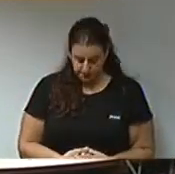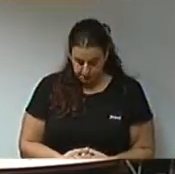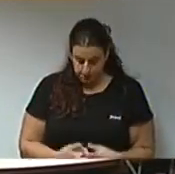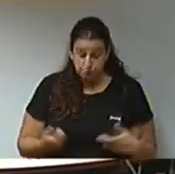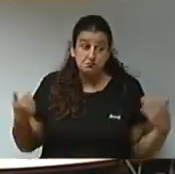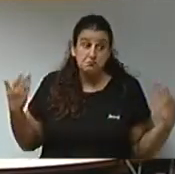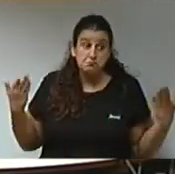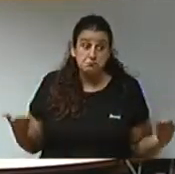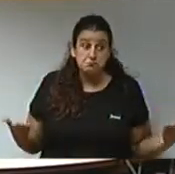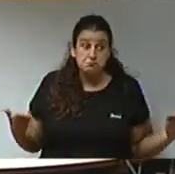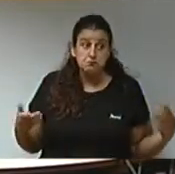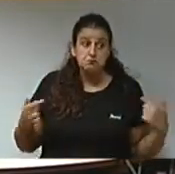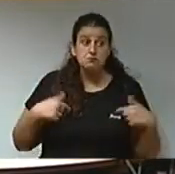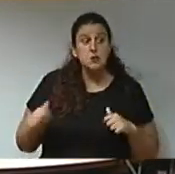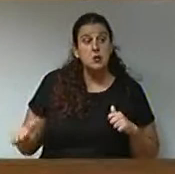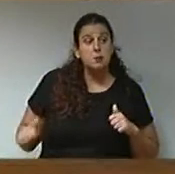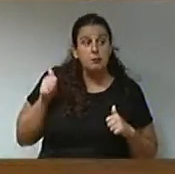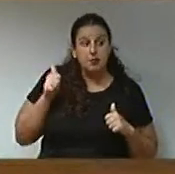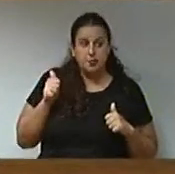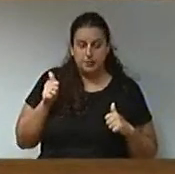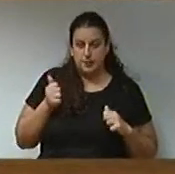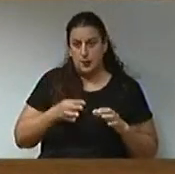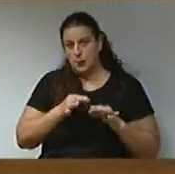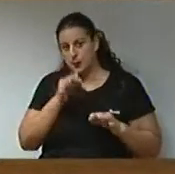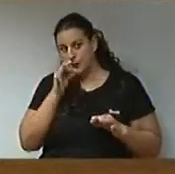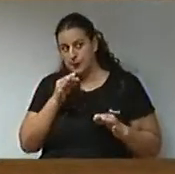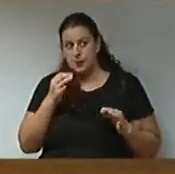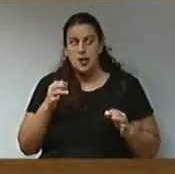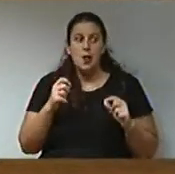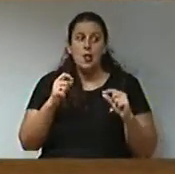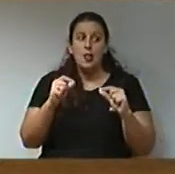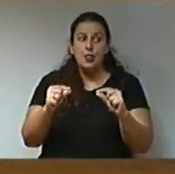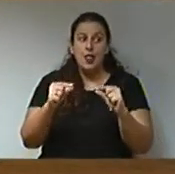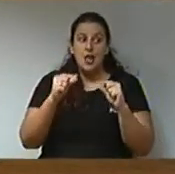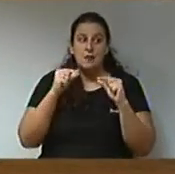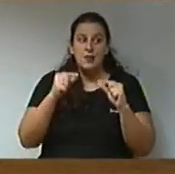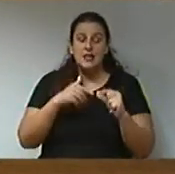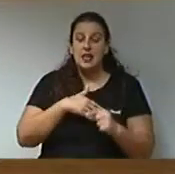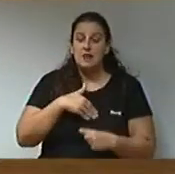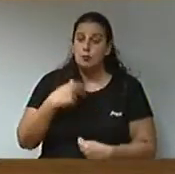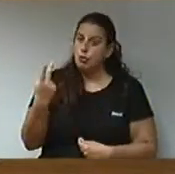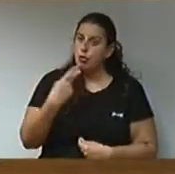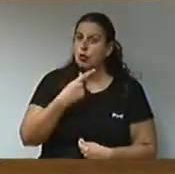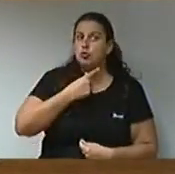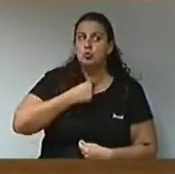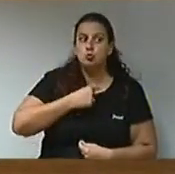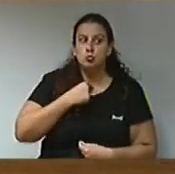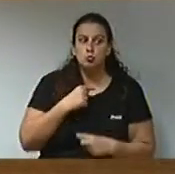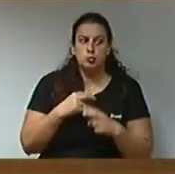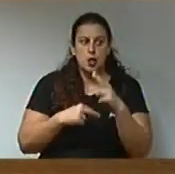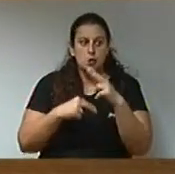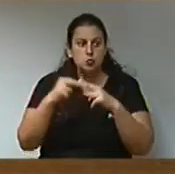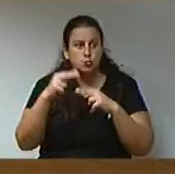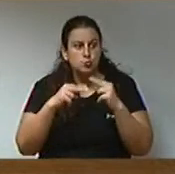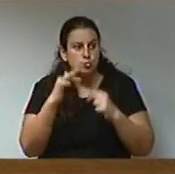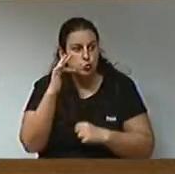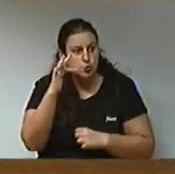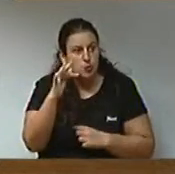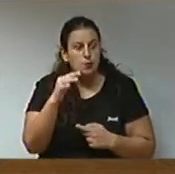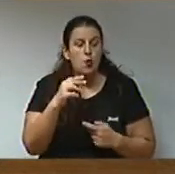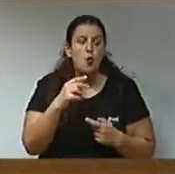Así que aprovechemos la oportunidad, señor presidente. Hagamos un debate como el que creo que a usted y a mí nos gusta, constructivo, que